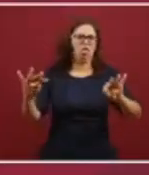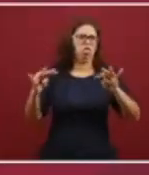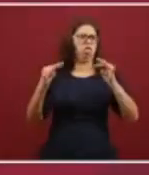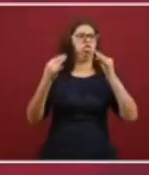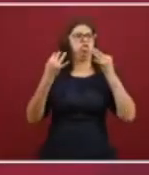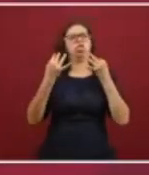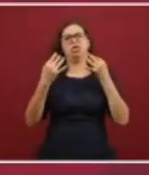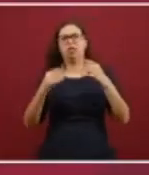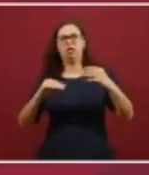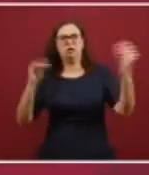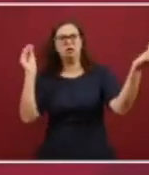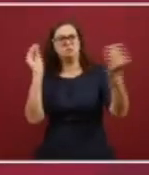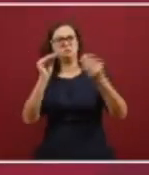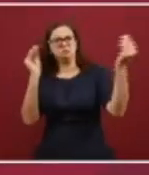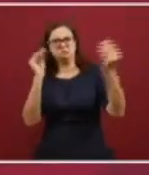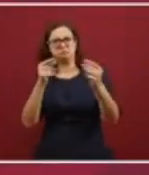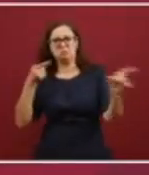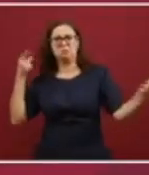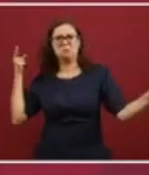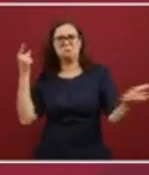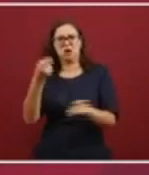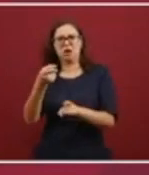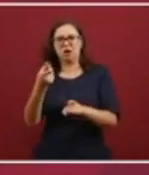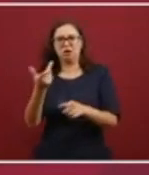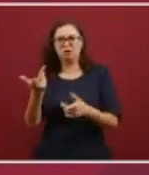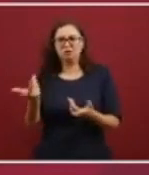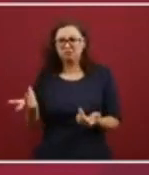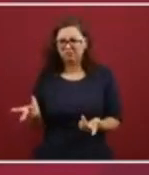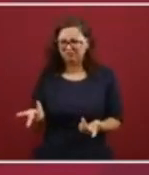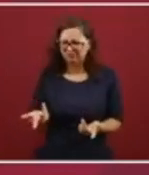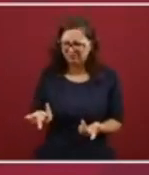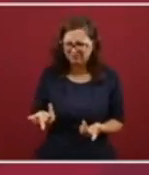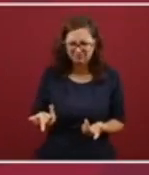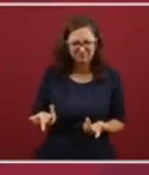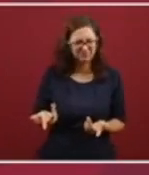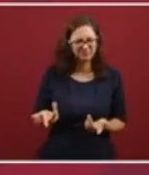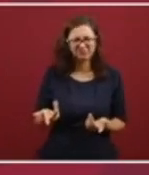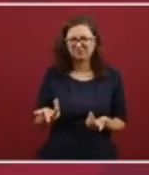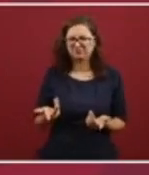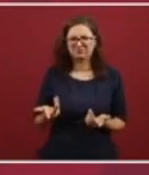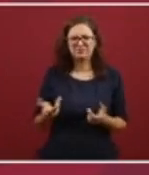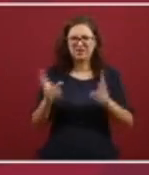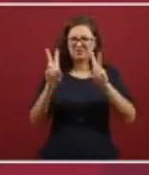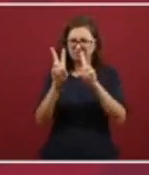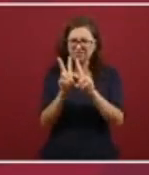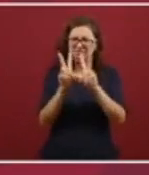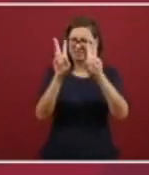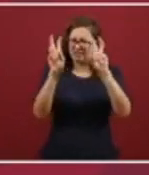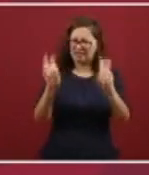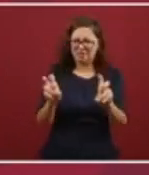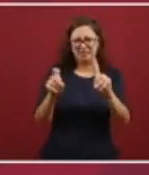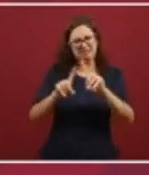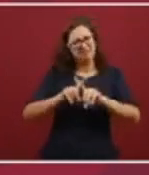directa. Ahí van a tratarse